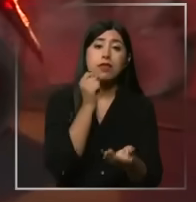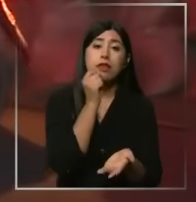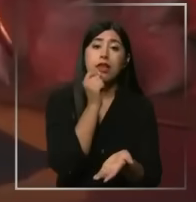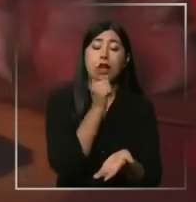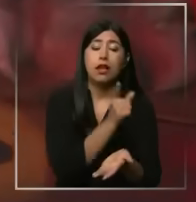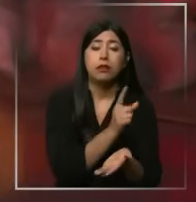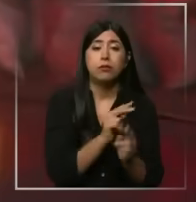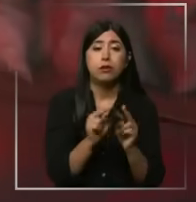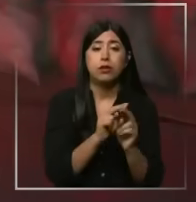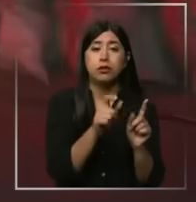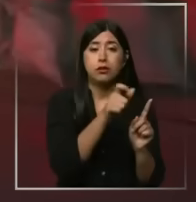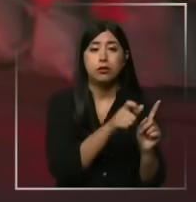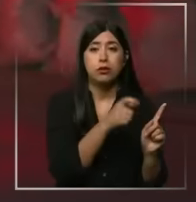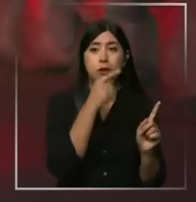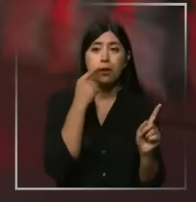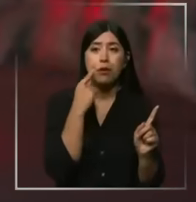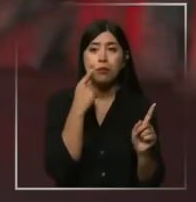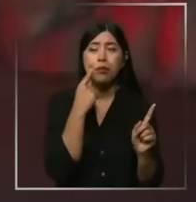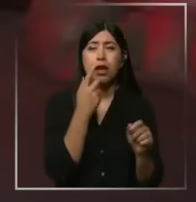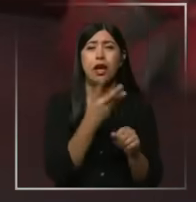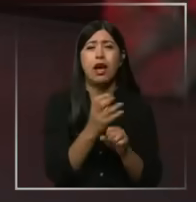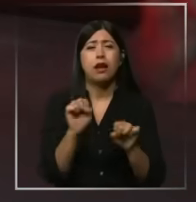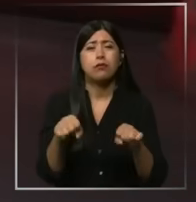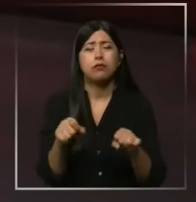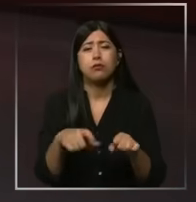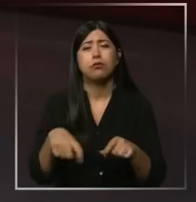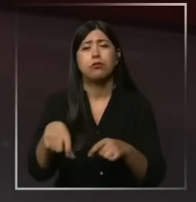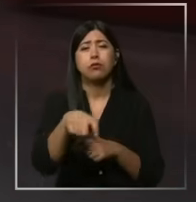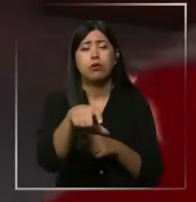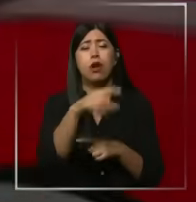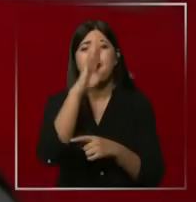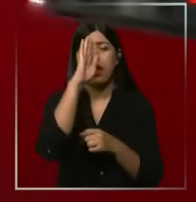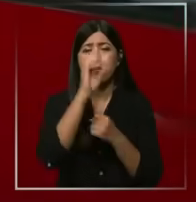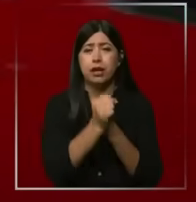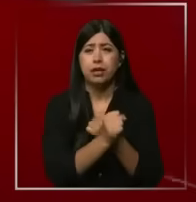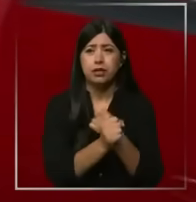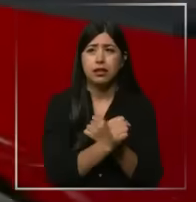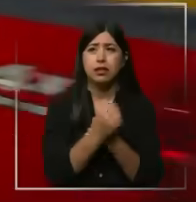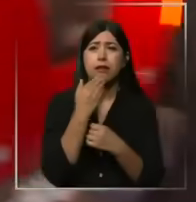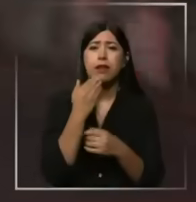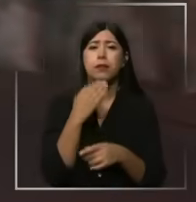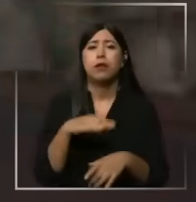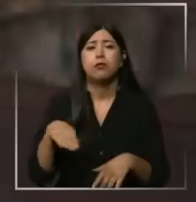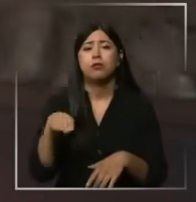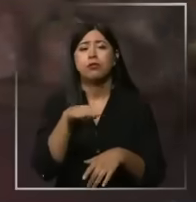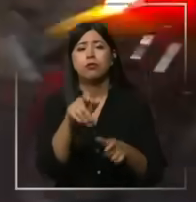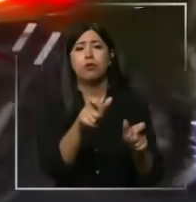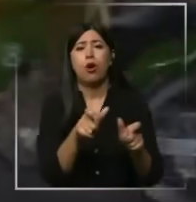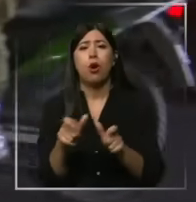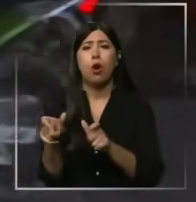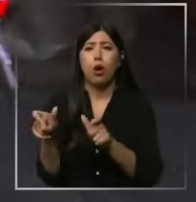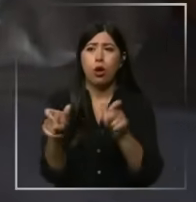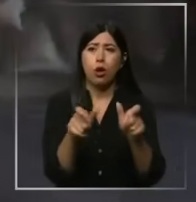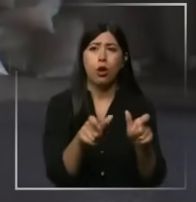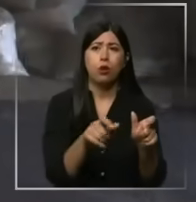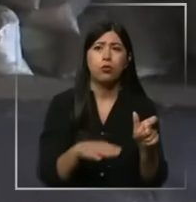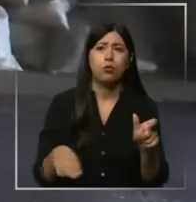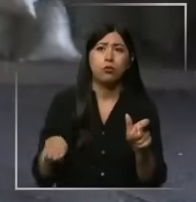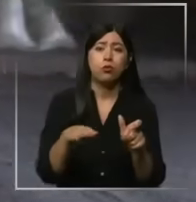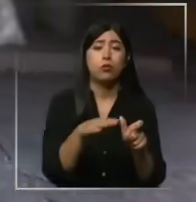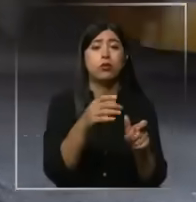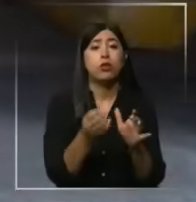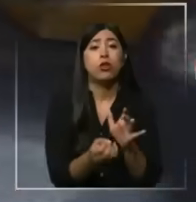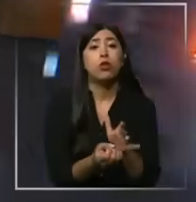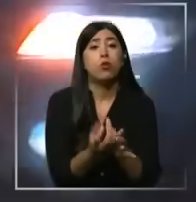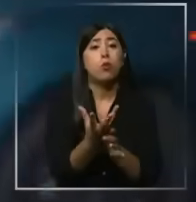acá que está realizando este vecino. Hay presencia policial, están realizando ya estos patrullajes. Si tenemos ahí también alguna otra novedad en ese